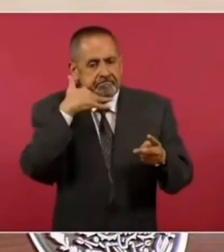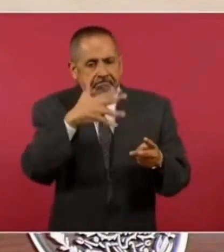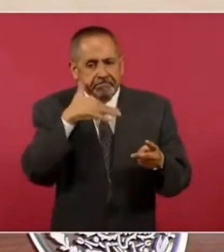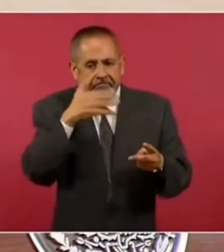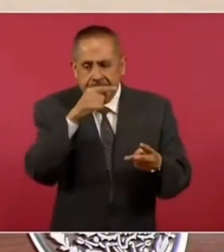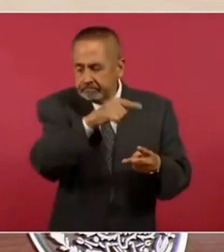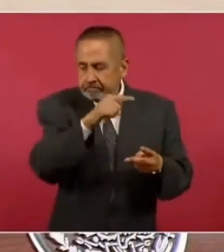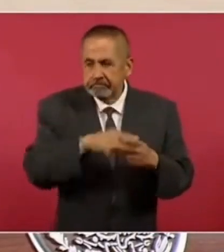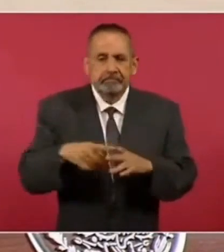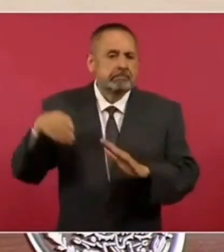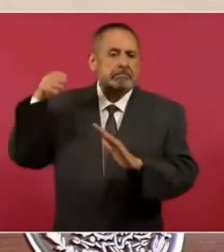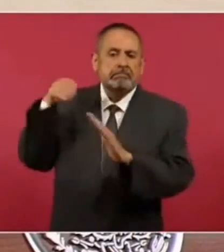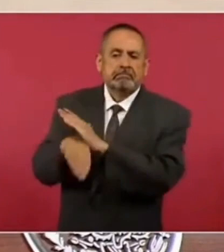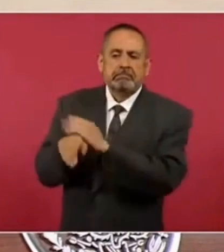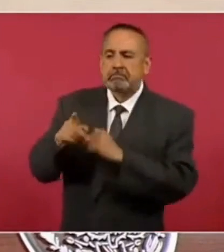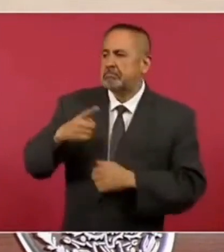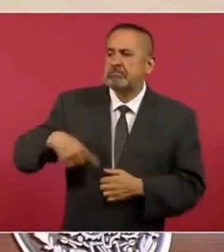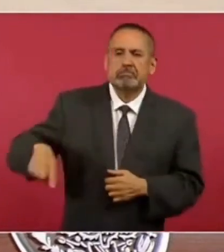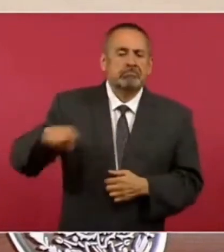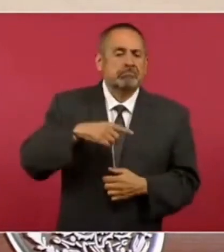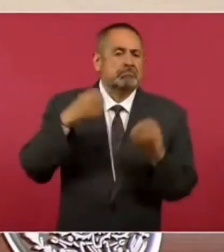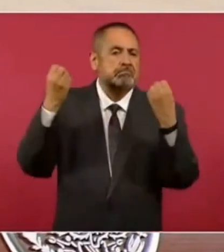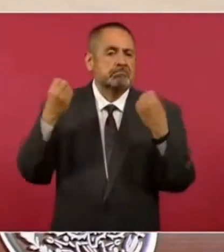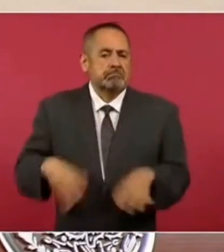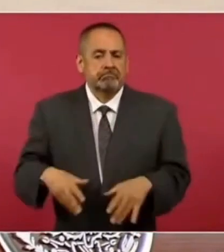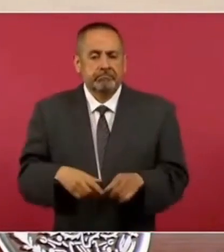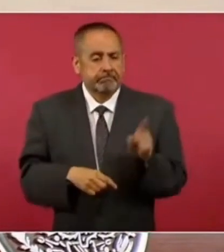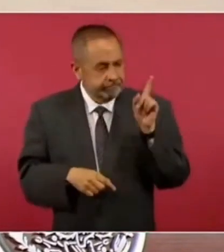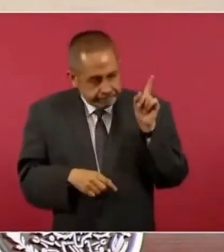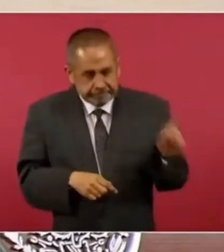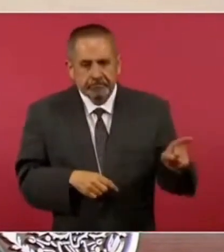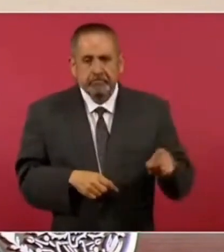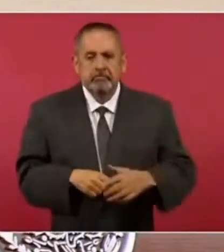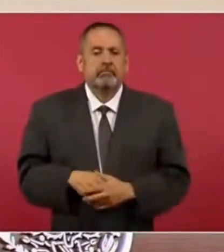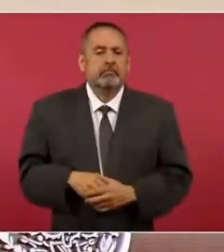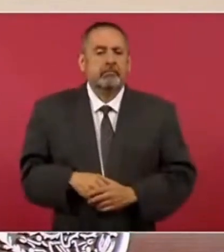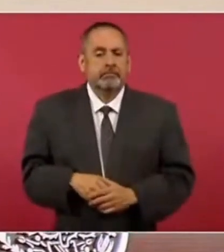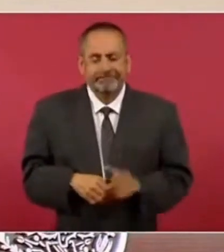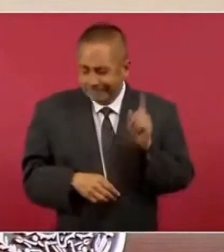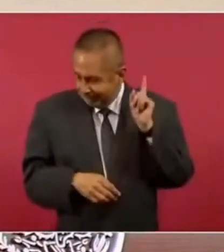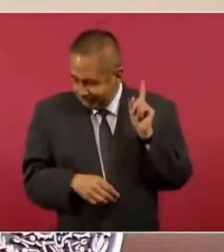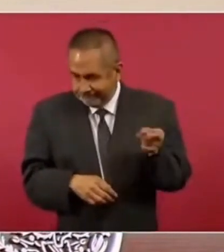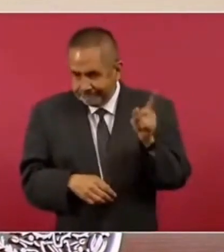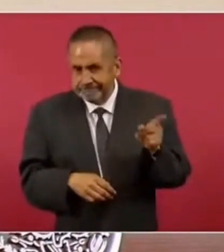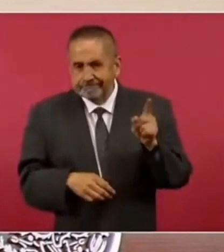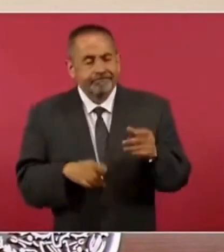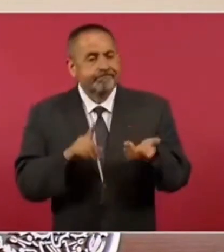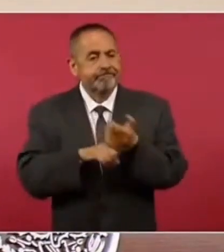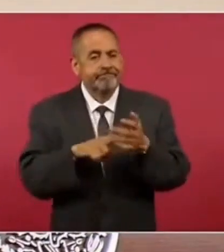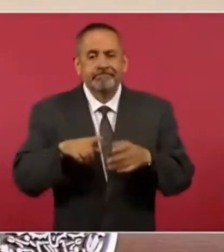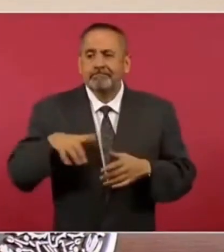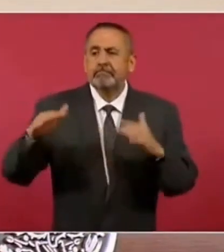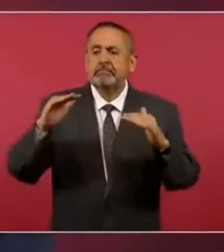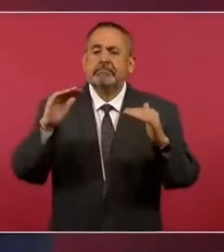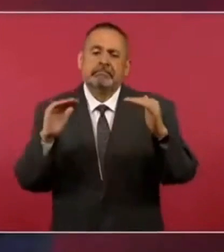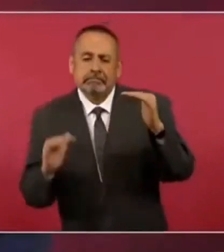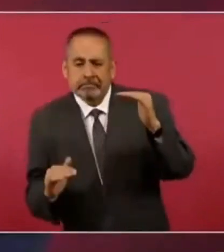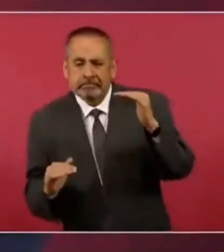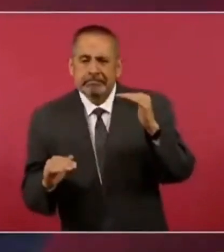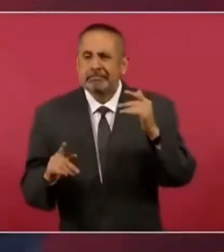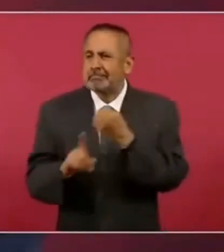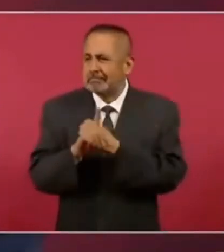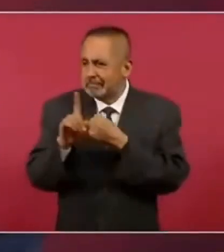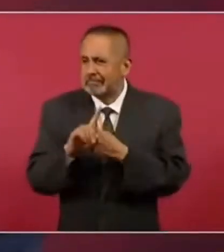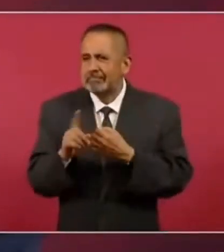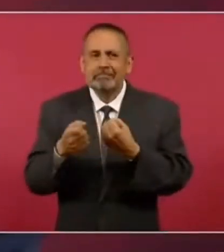eso es lo que daba el traste con todo la causa principal de la desigualdad económica